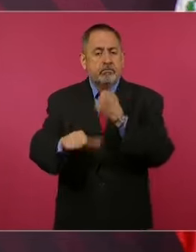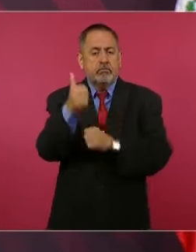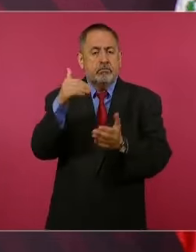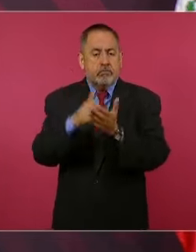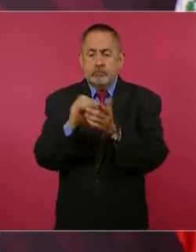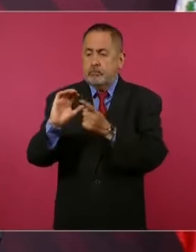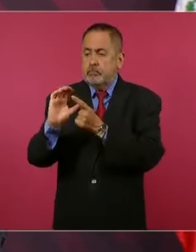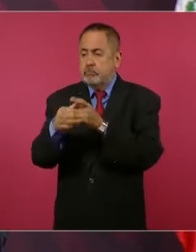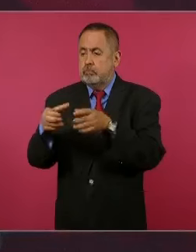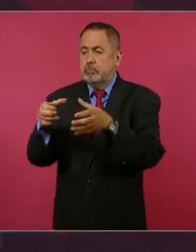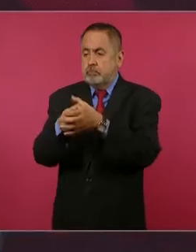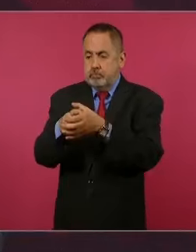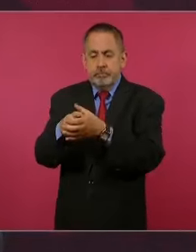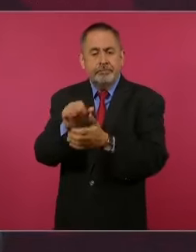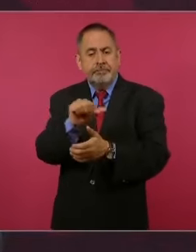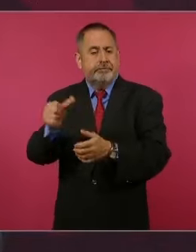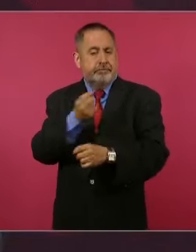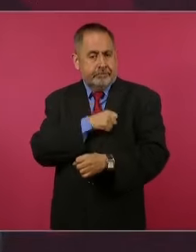de